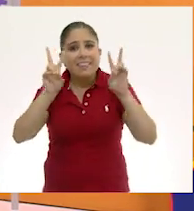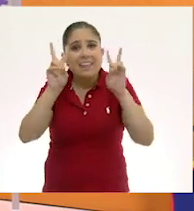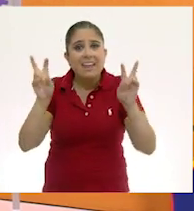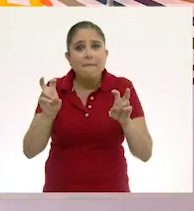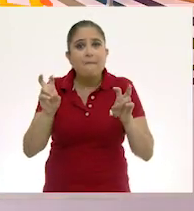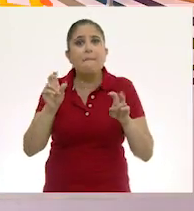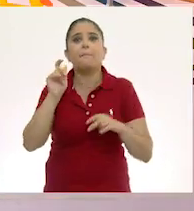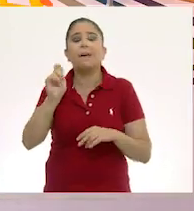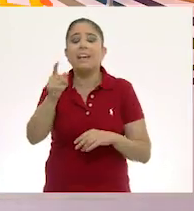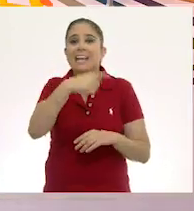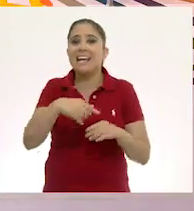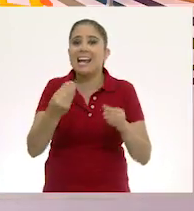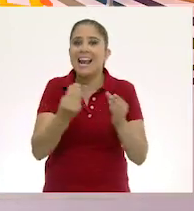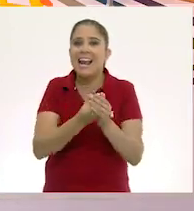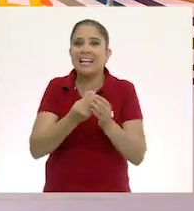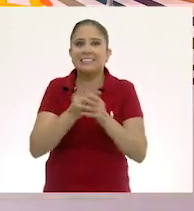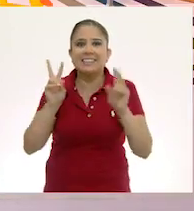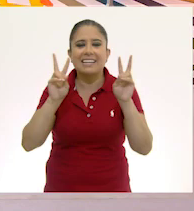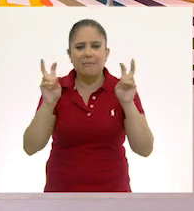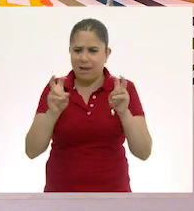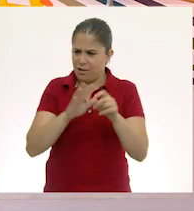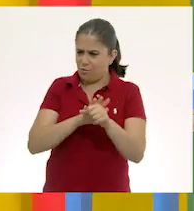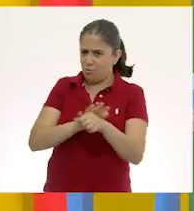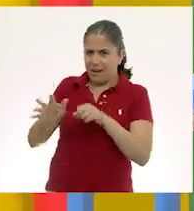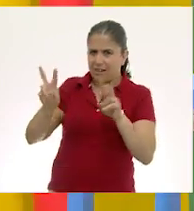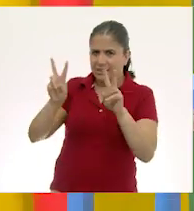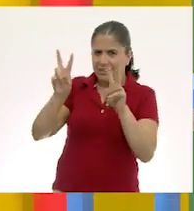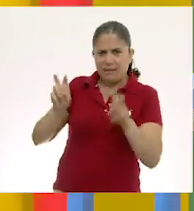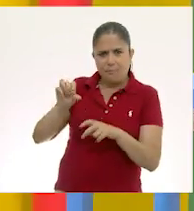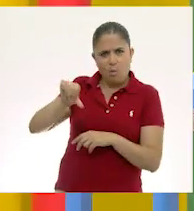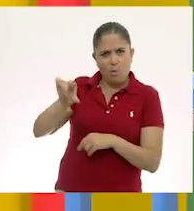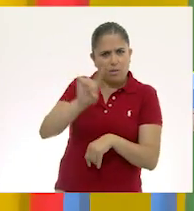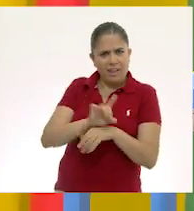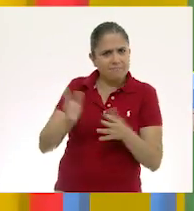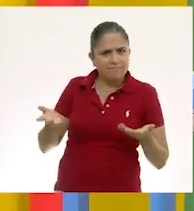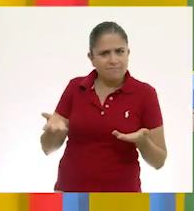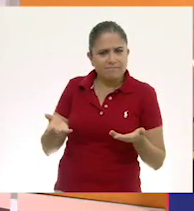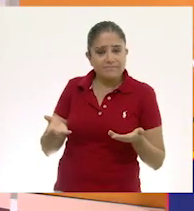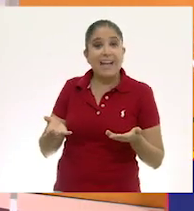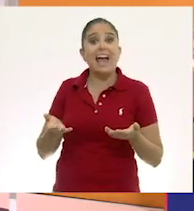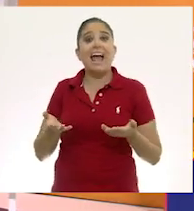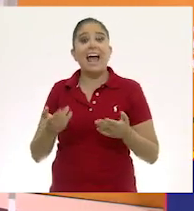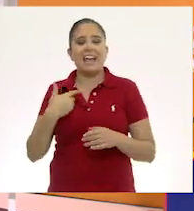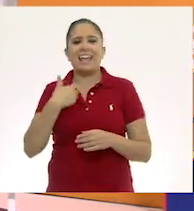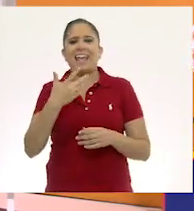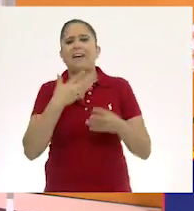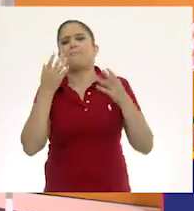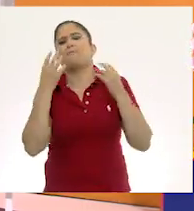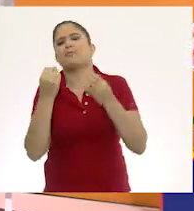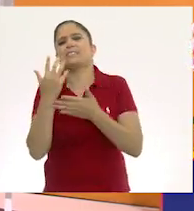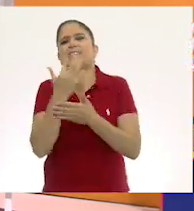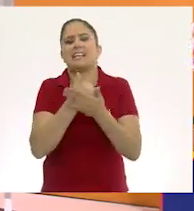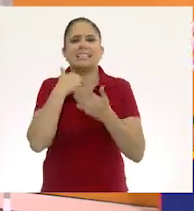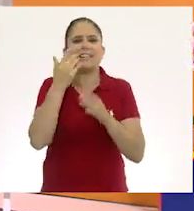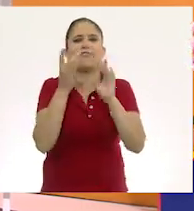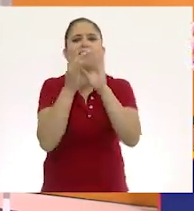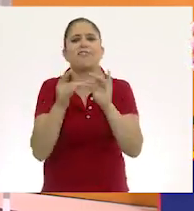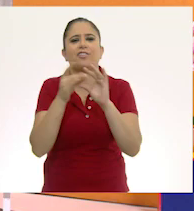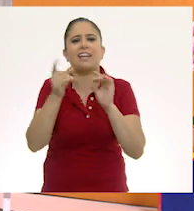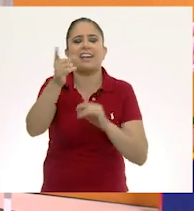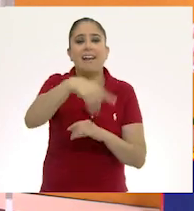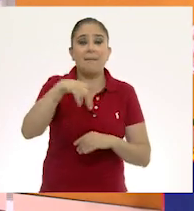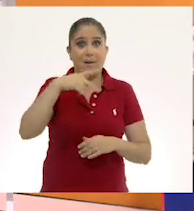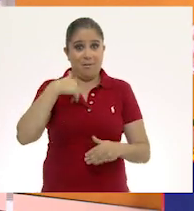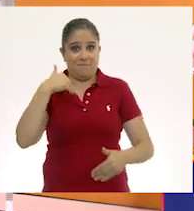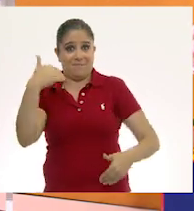de nuestra clase. A ver, ¿y cuál es el tema que vamos a ver hoy? Mira, tengo muchas ganas de contarles, pero se me hace